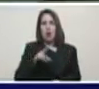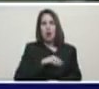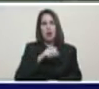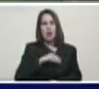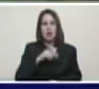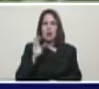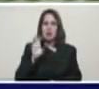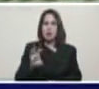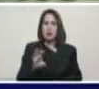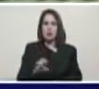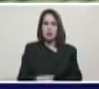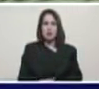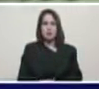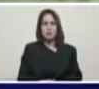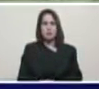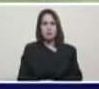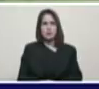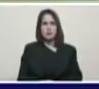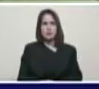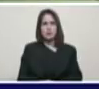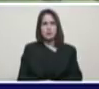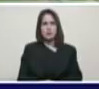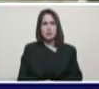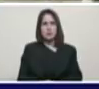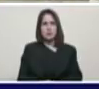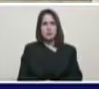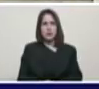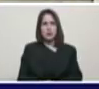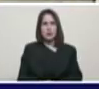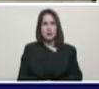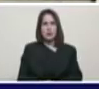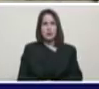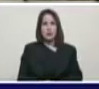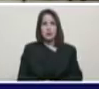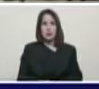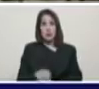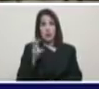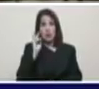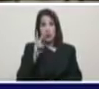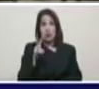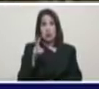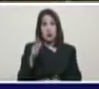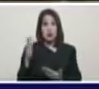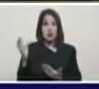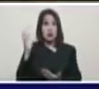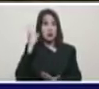de El carné de la patria por eso es que esta mujer